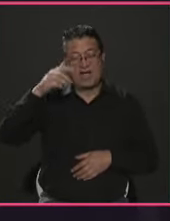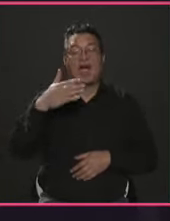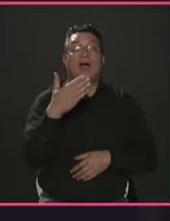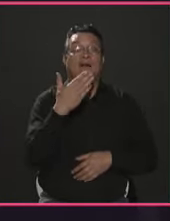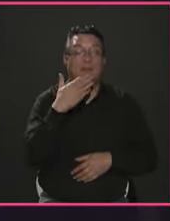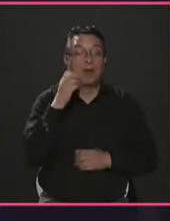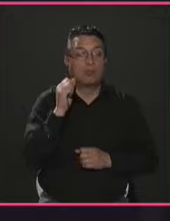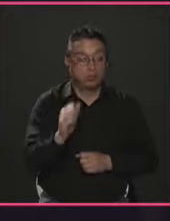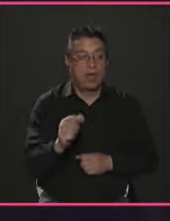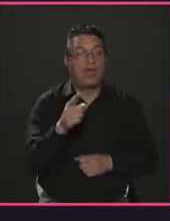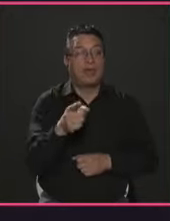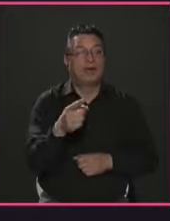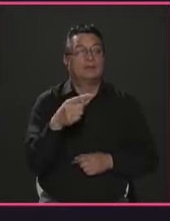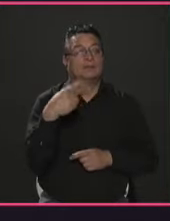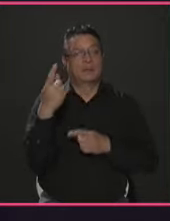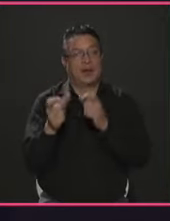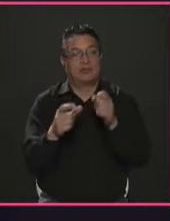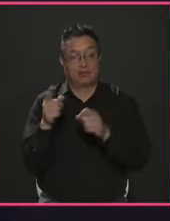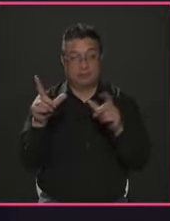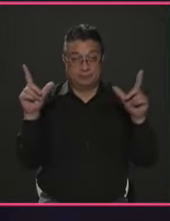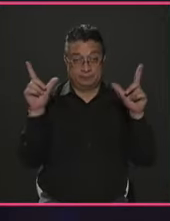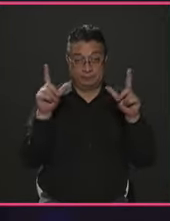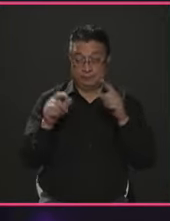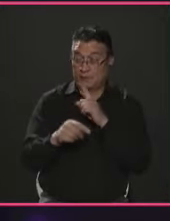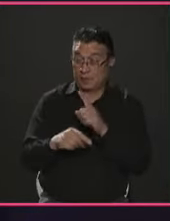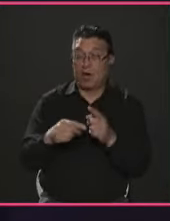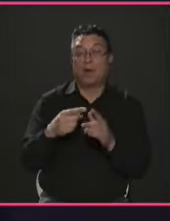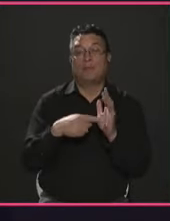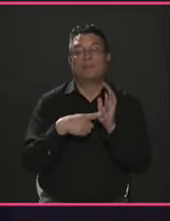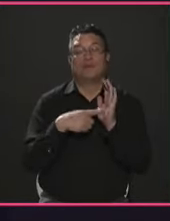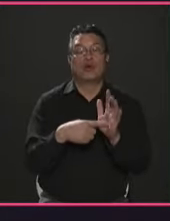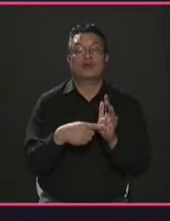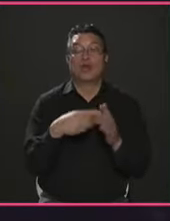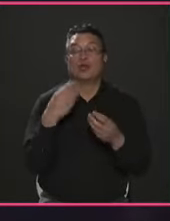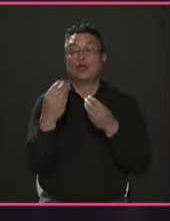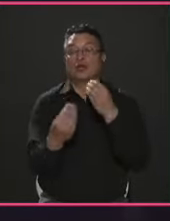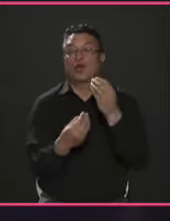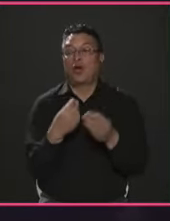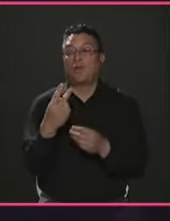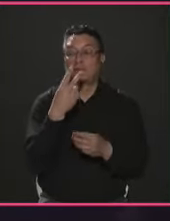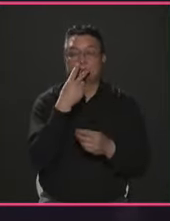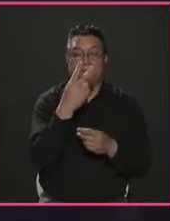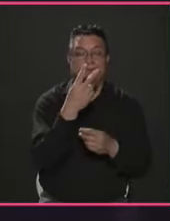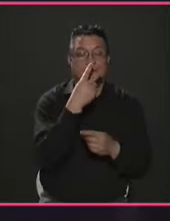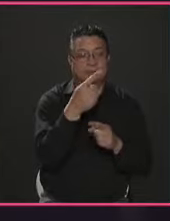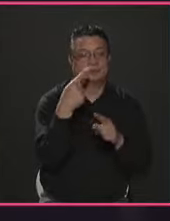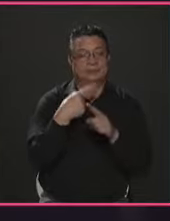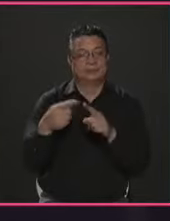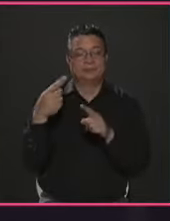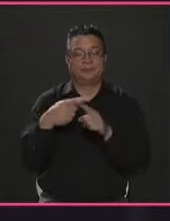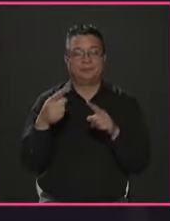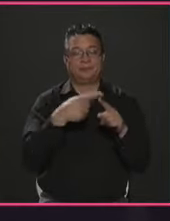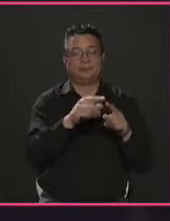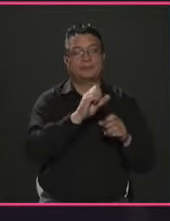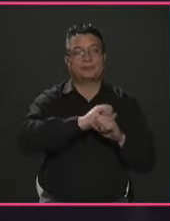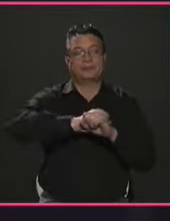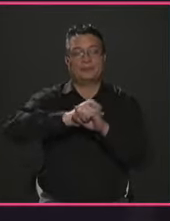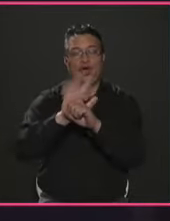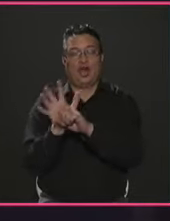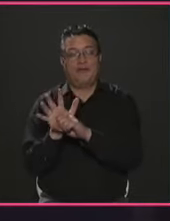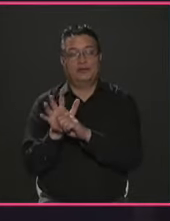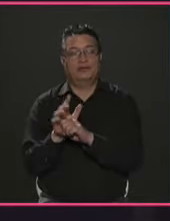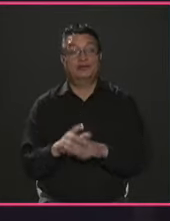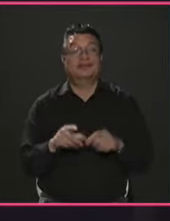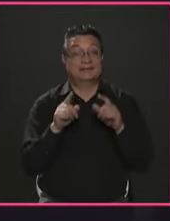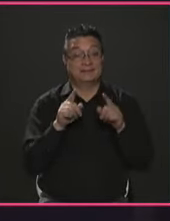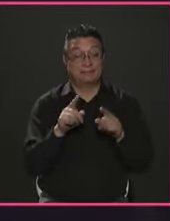personas así que esta es una diapositiva que les muestra cómo se ve esto para muchos distintos tipos de coronavirus y